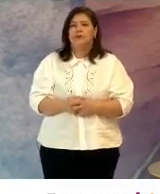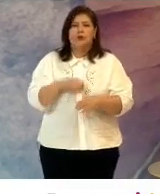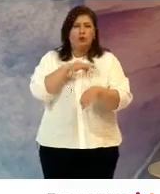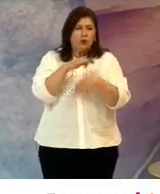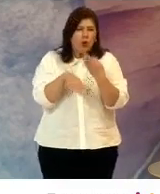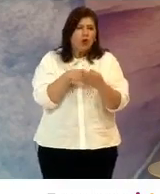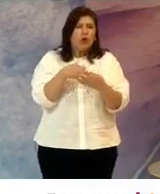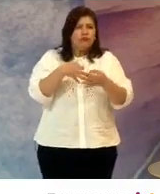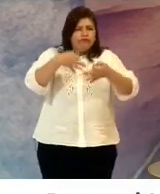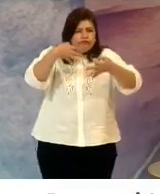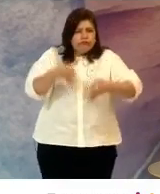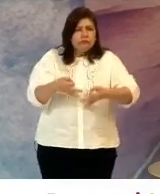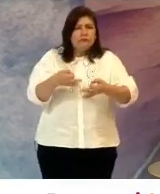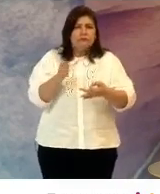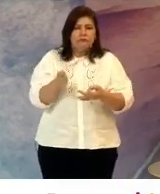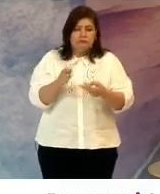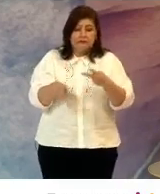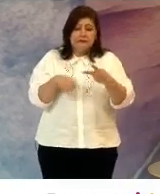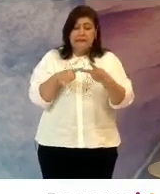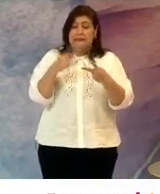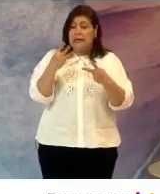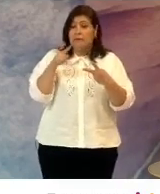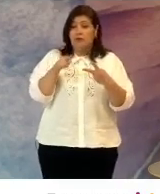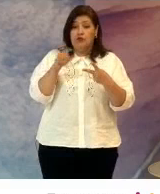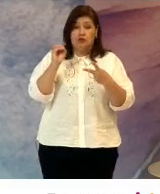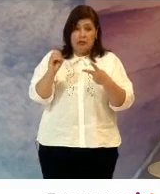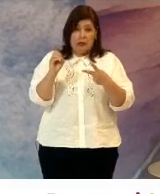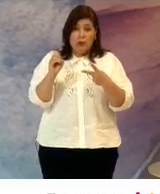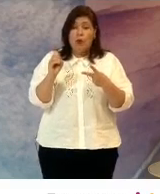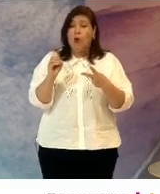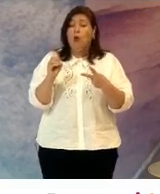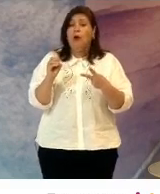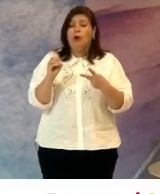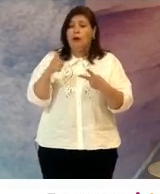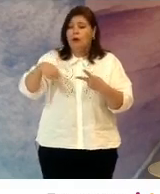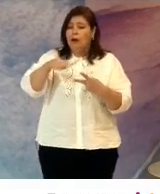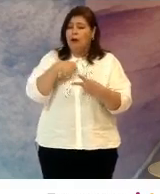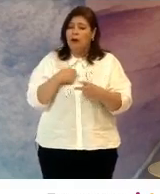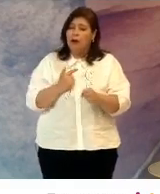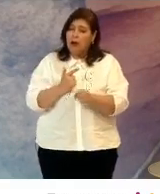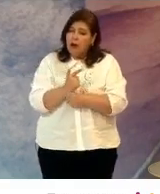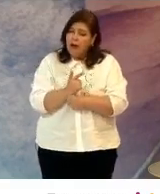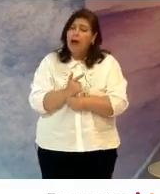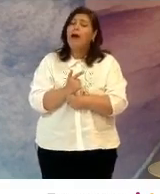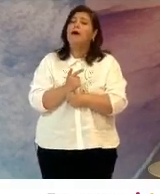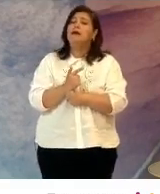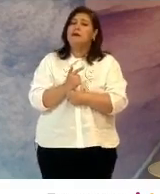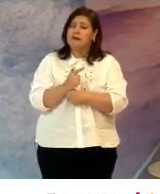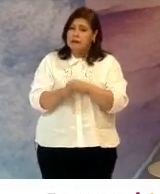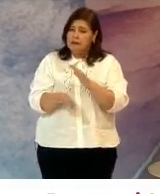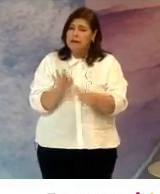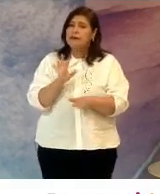sobre la eficiencia. 3.0, nos damos cuenta de que el problema